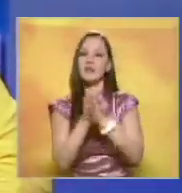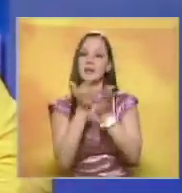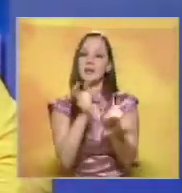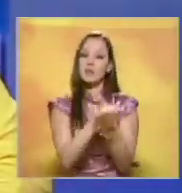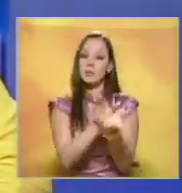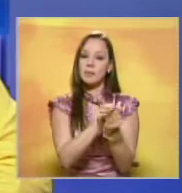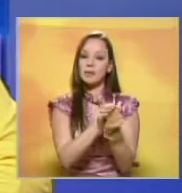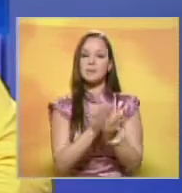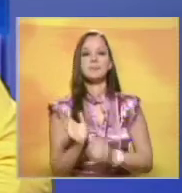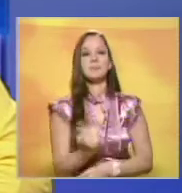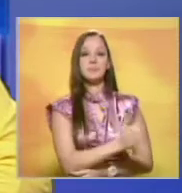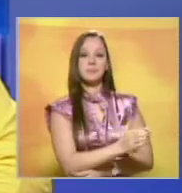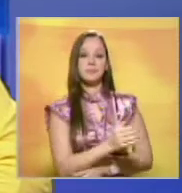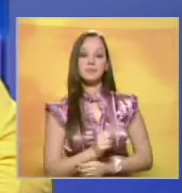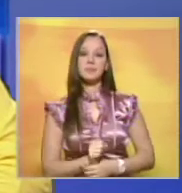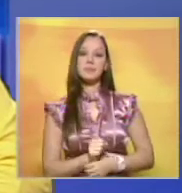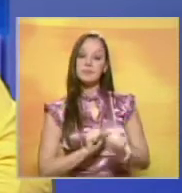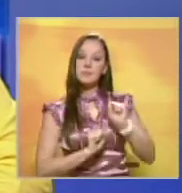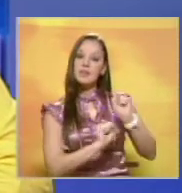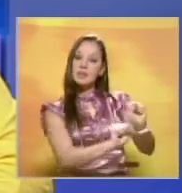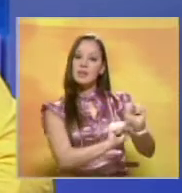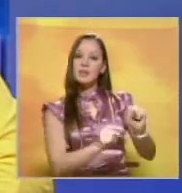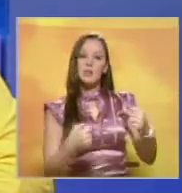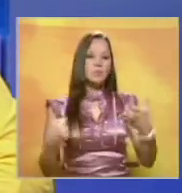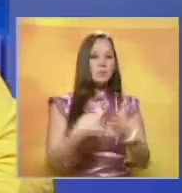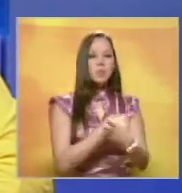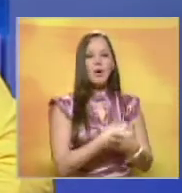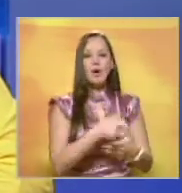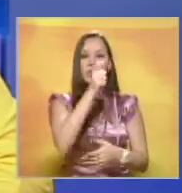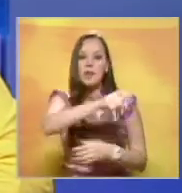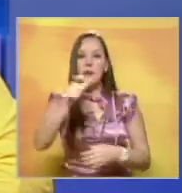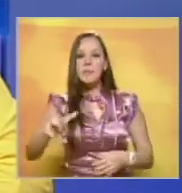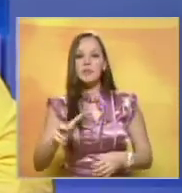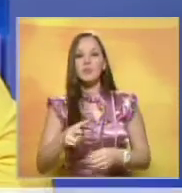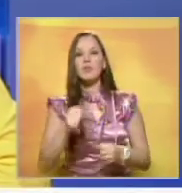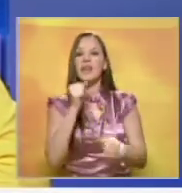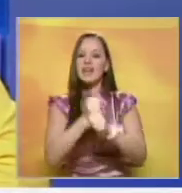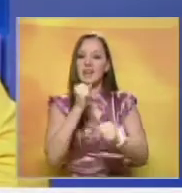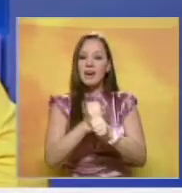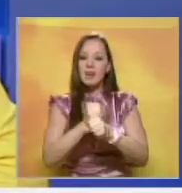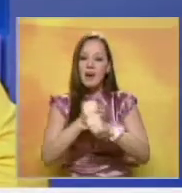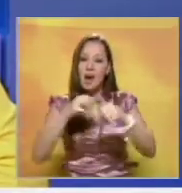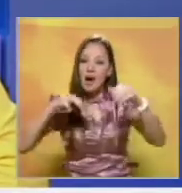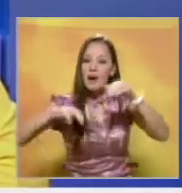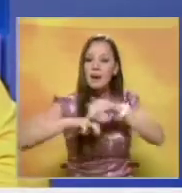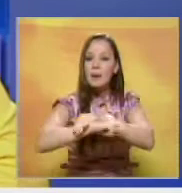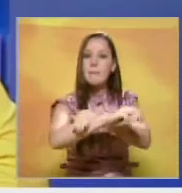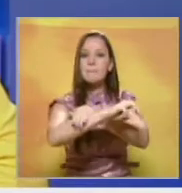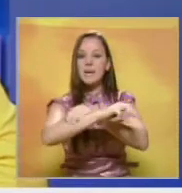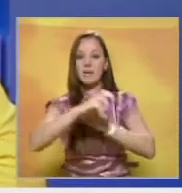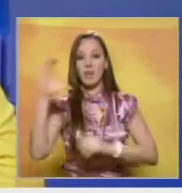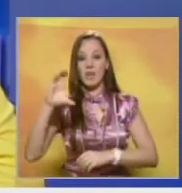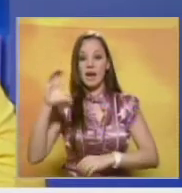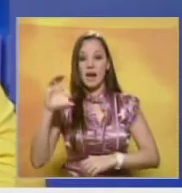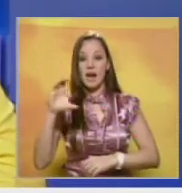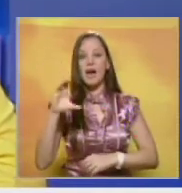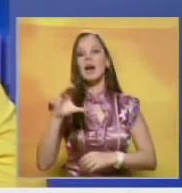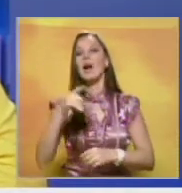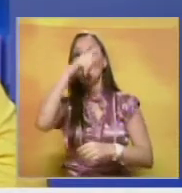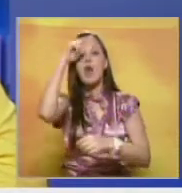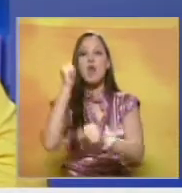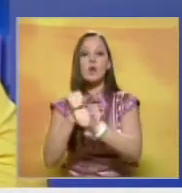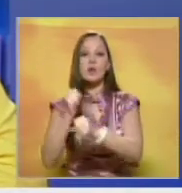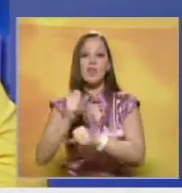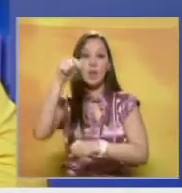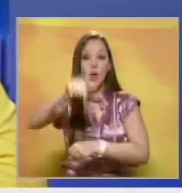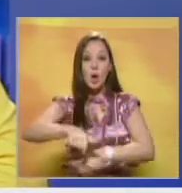En rechazo a las agresiones de las cuales han sido objeto empleados, unidades e instalaciones del sistema de transporte Metro de Caracas, trabajadores